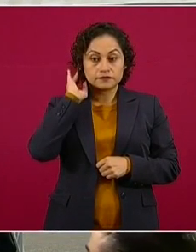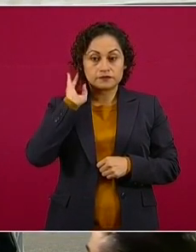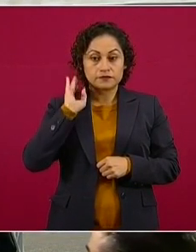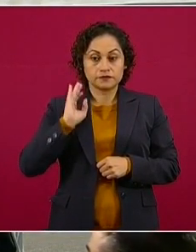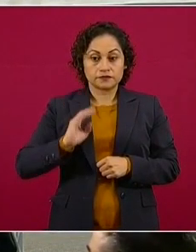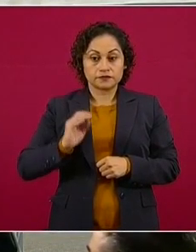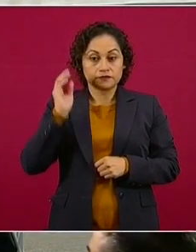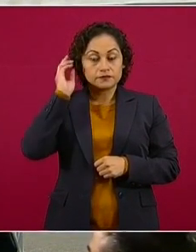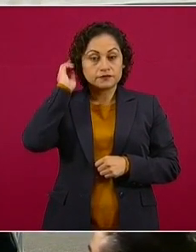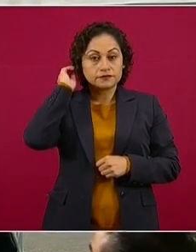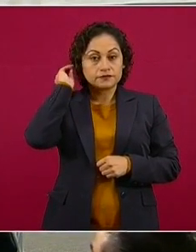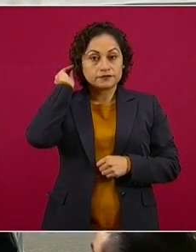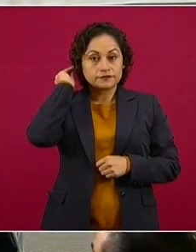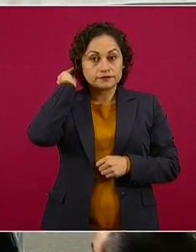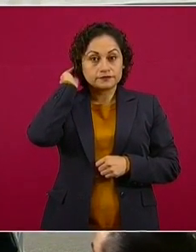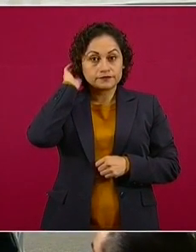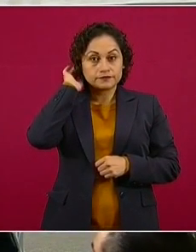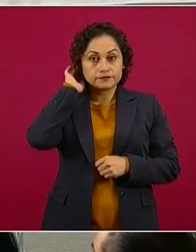Gracias.